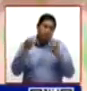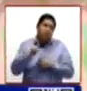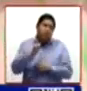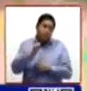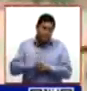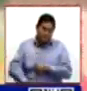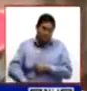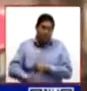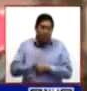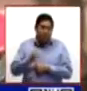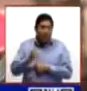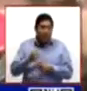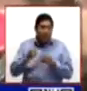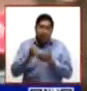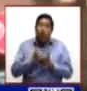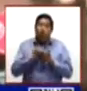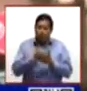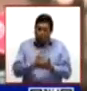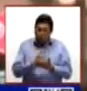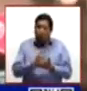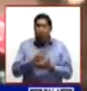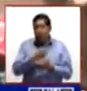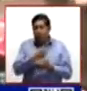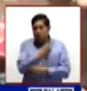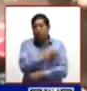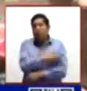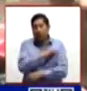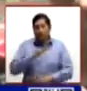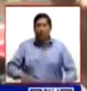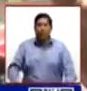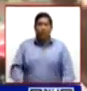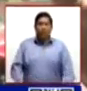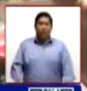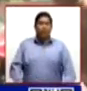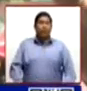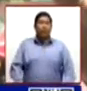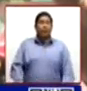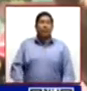heridas, están siendo auxiliadas en el centro médico correspondiente.